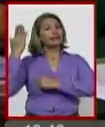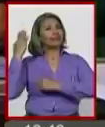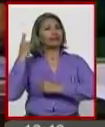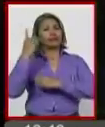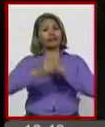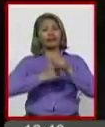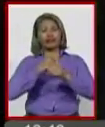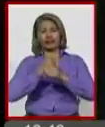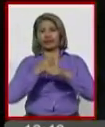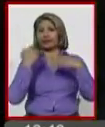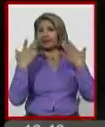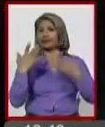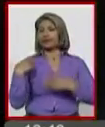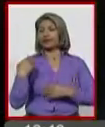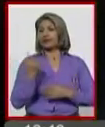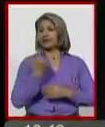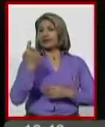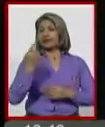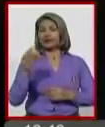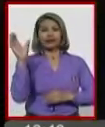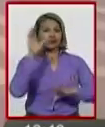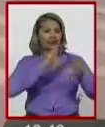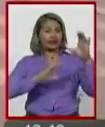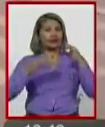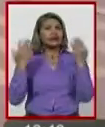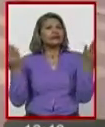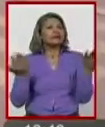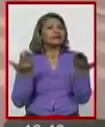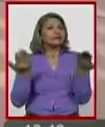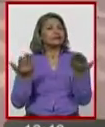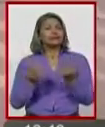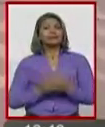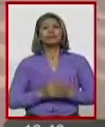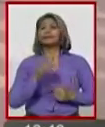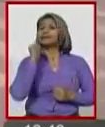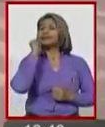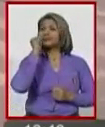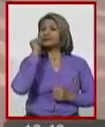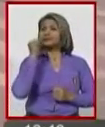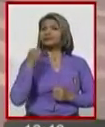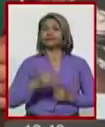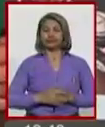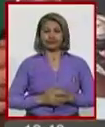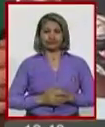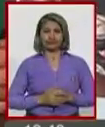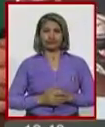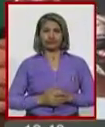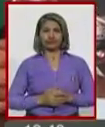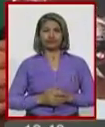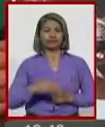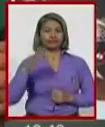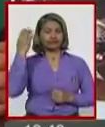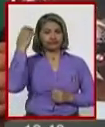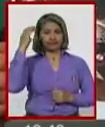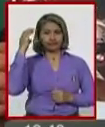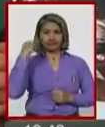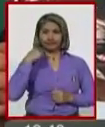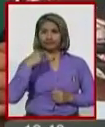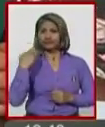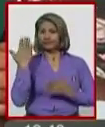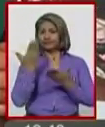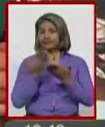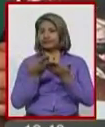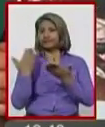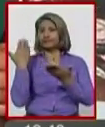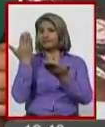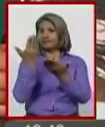Llevo un año es harto, que yo sola me la estoy buscando de dónde sacar todos los días. Veníamos de donde mi cuñado a